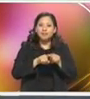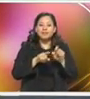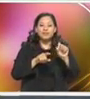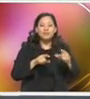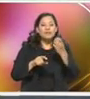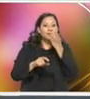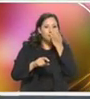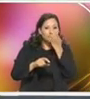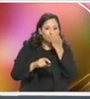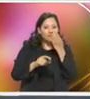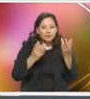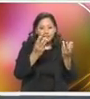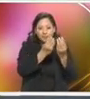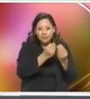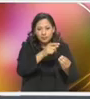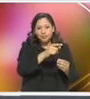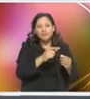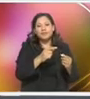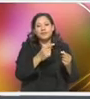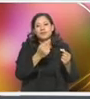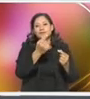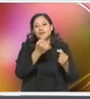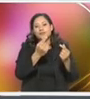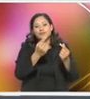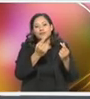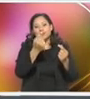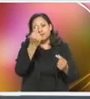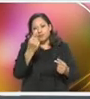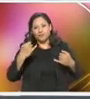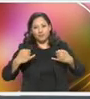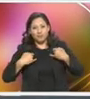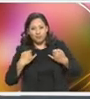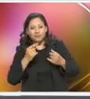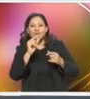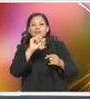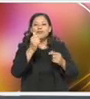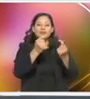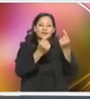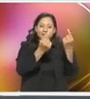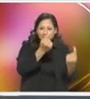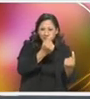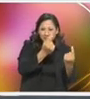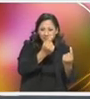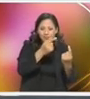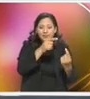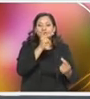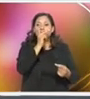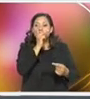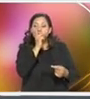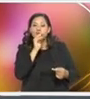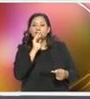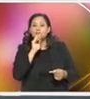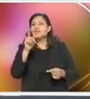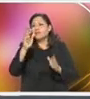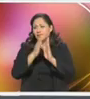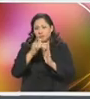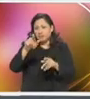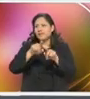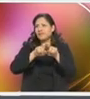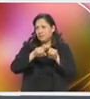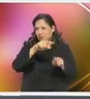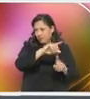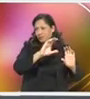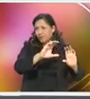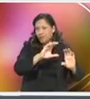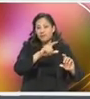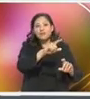y uno, pues evidentemente, uno es adolescente, el otro es más pequeño. Y los papás le dicen, te encargo a tu hermanito, el